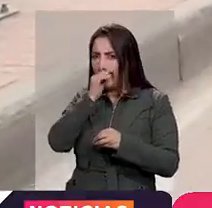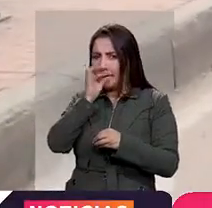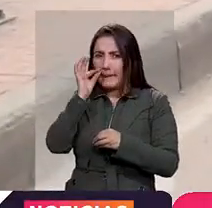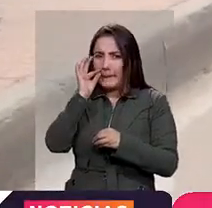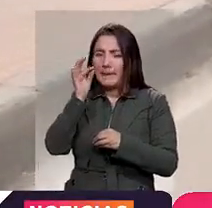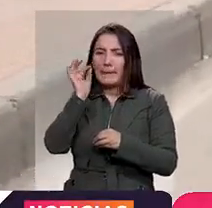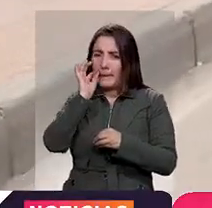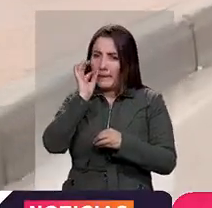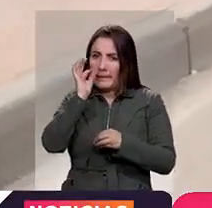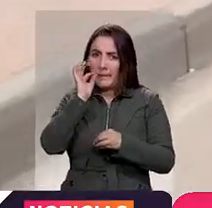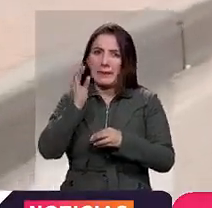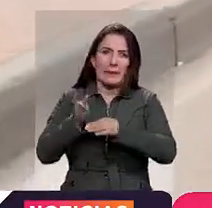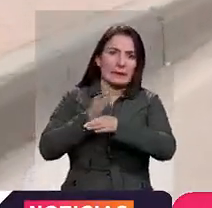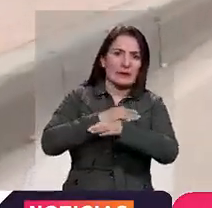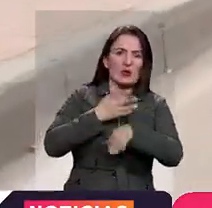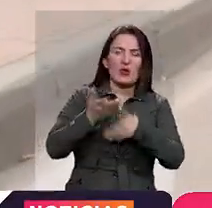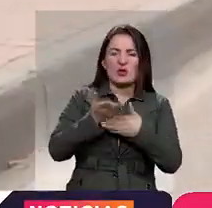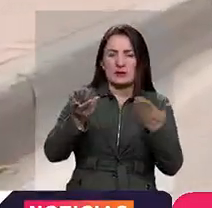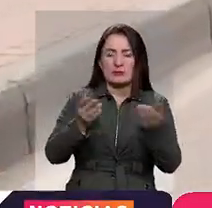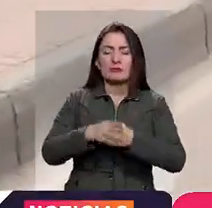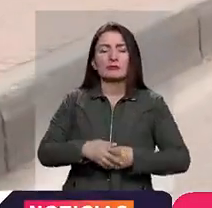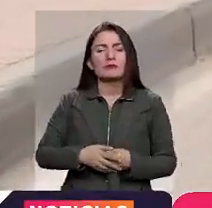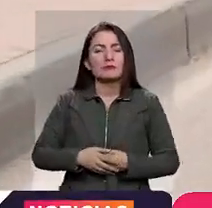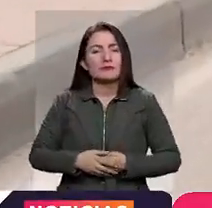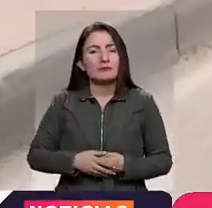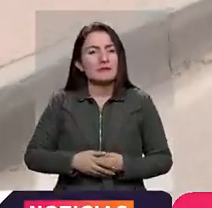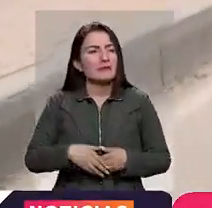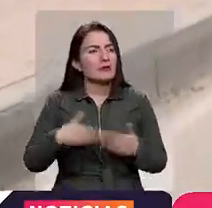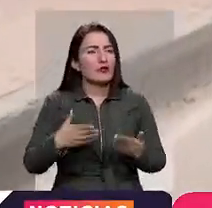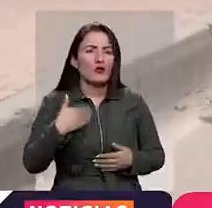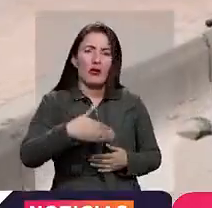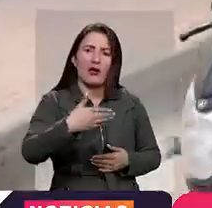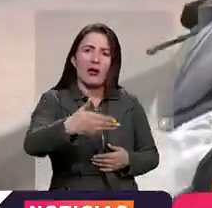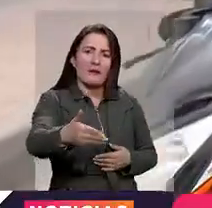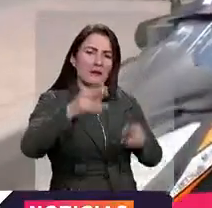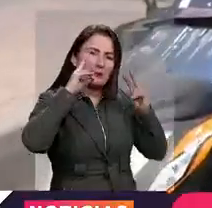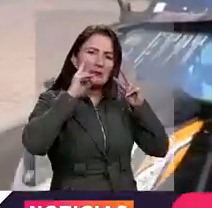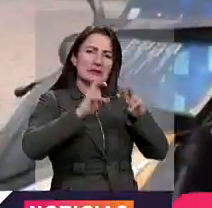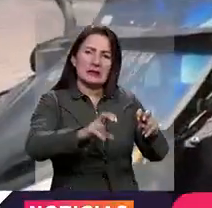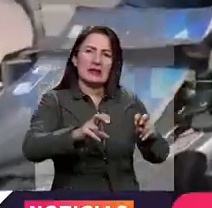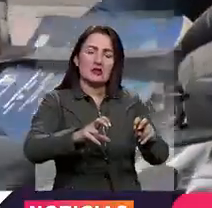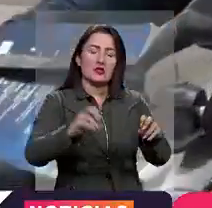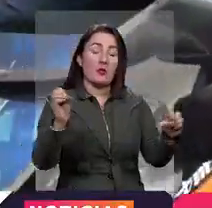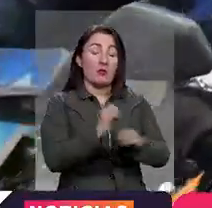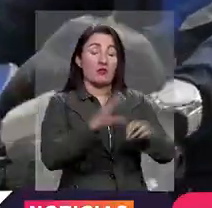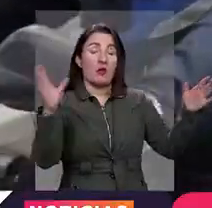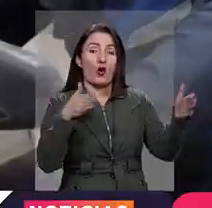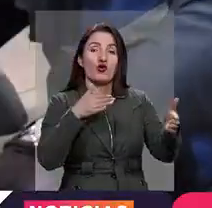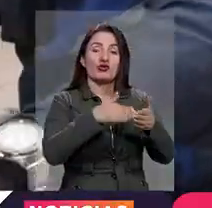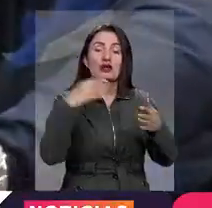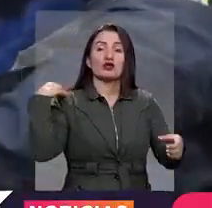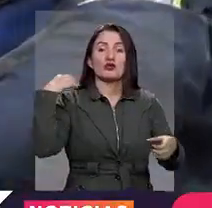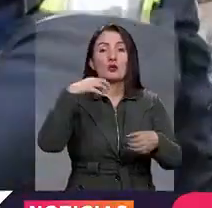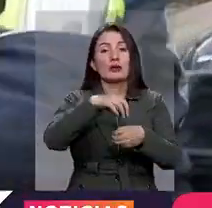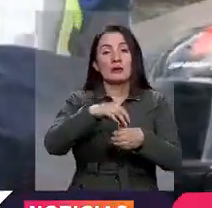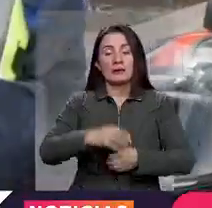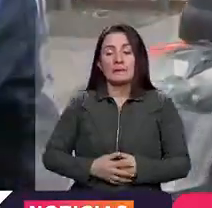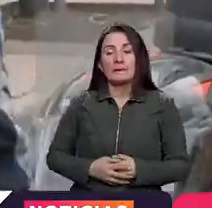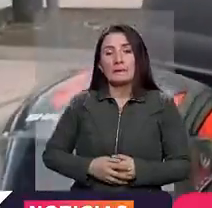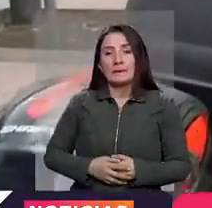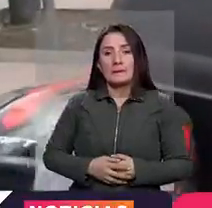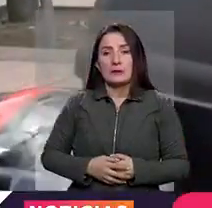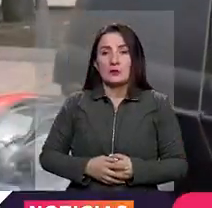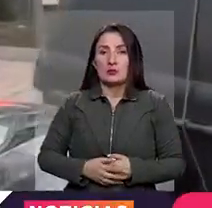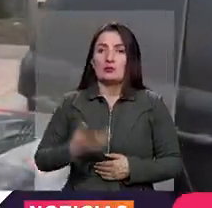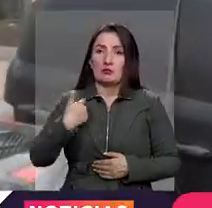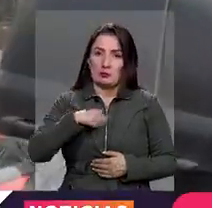algunos antecedentes importantes. Quiero preguntarle, ¿cómo avanza la investigación tras el atentado en Ciudad Bolívar? No, lo que puedo, digamos,